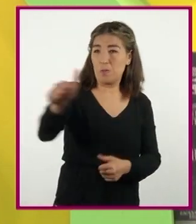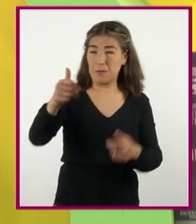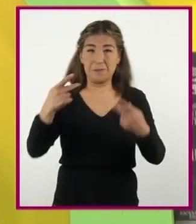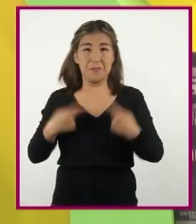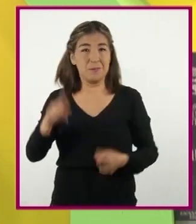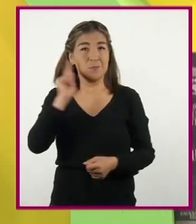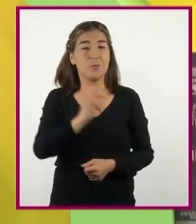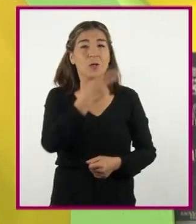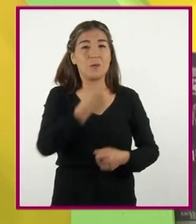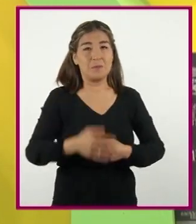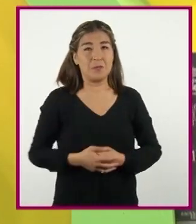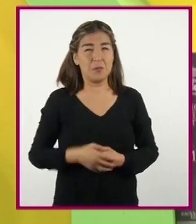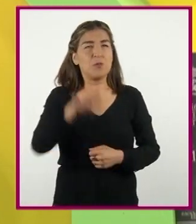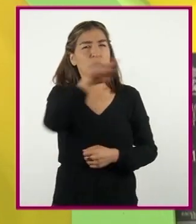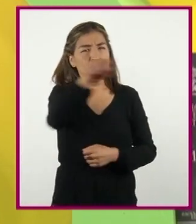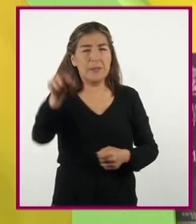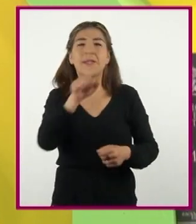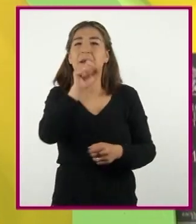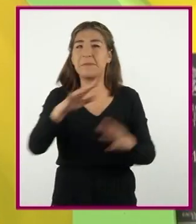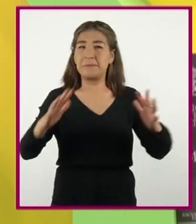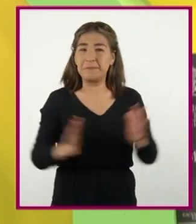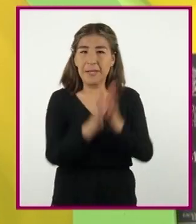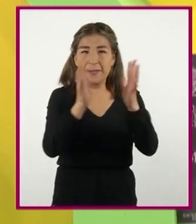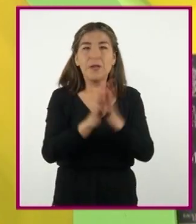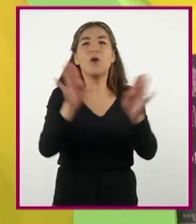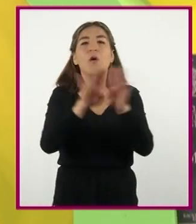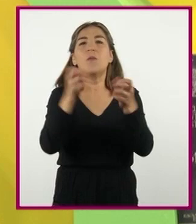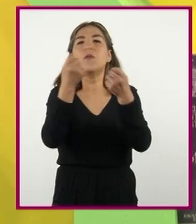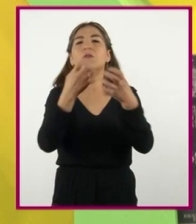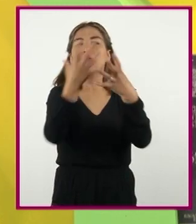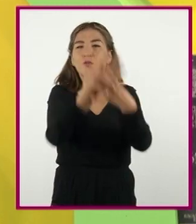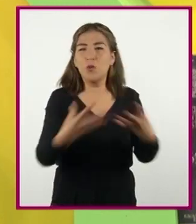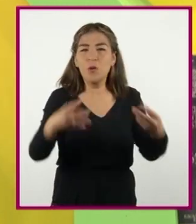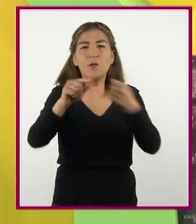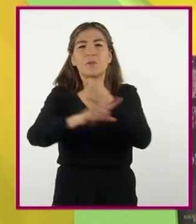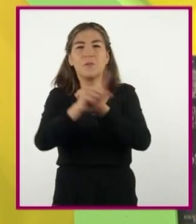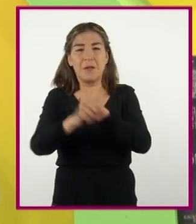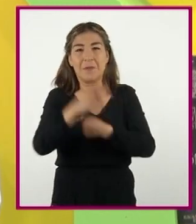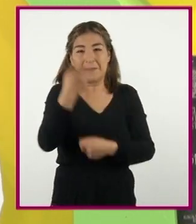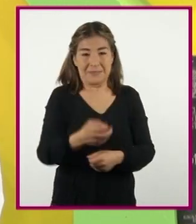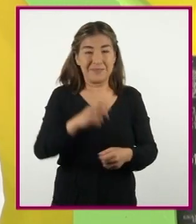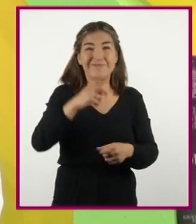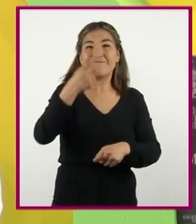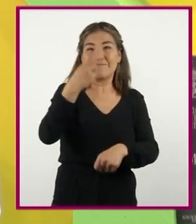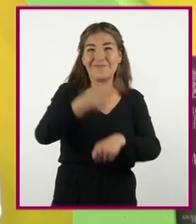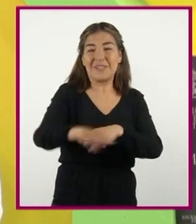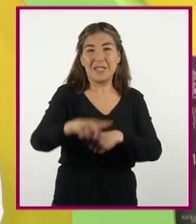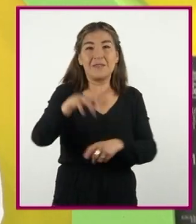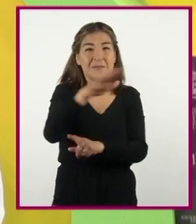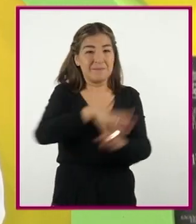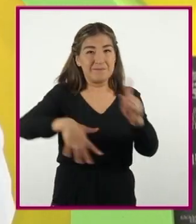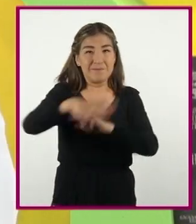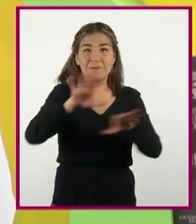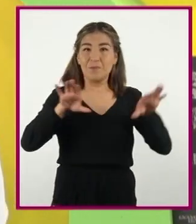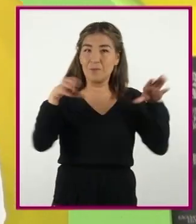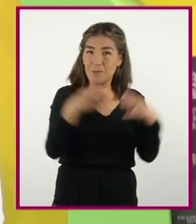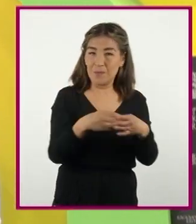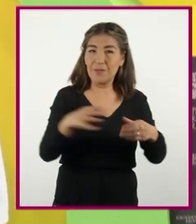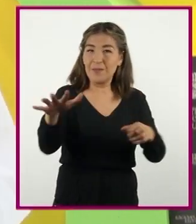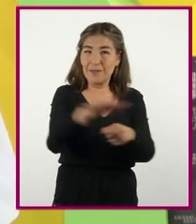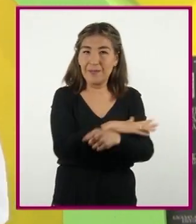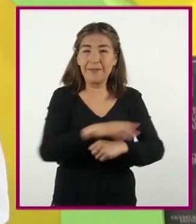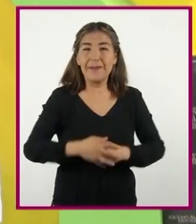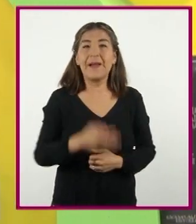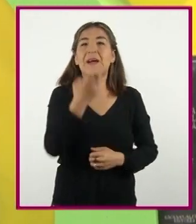demás? ¿Participamos en la solución de los problemas que afectan a nuestra localidad? ¿Ponemos